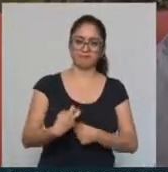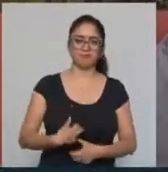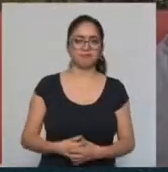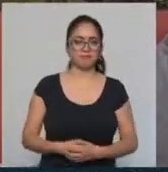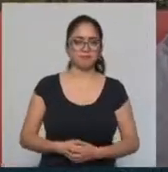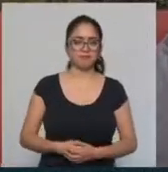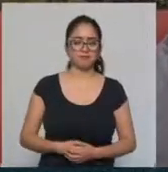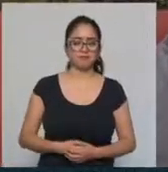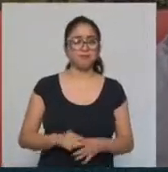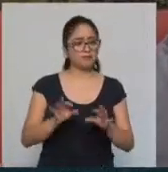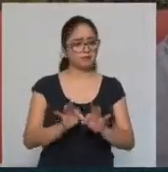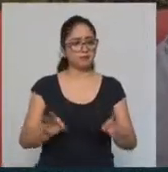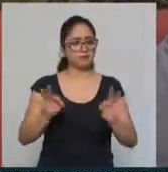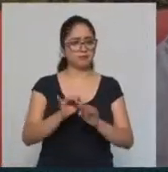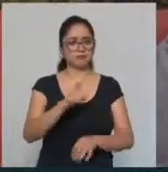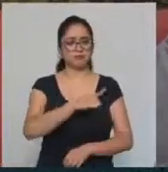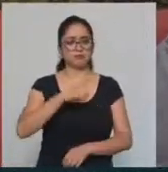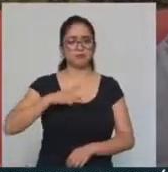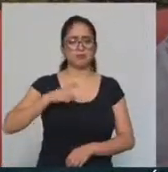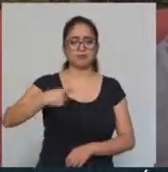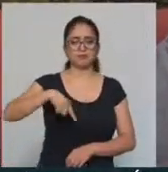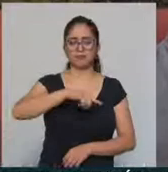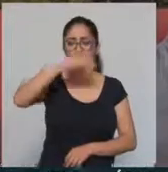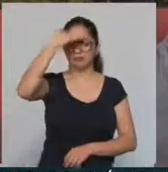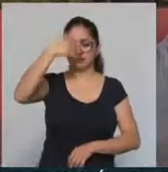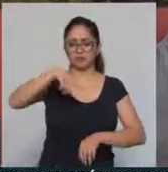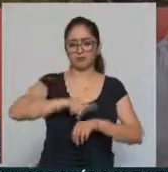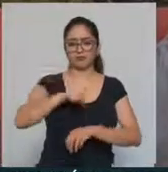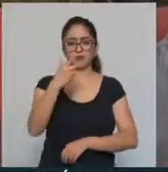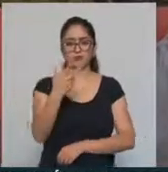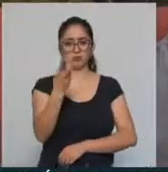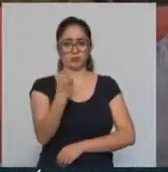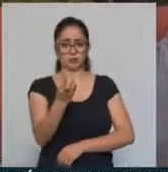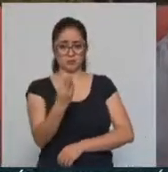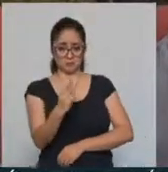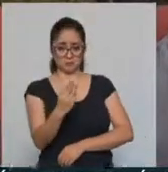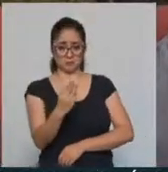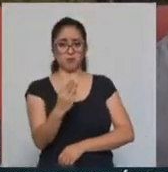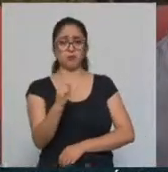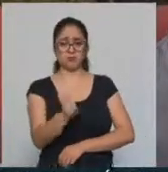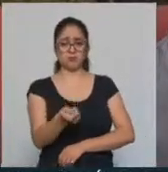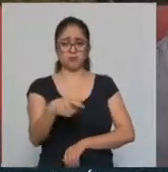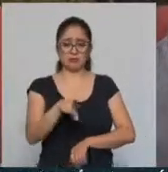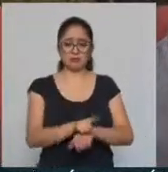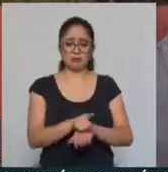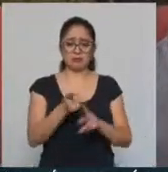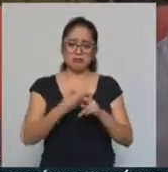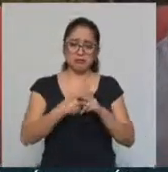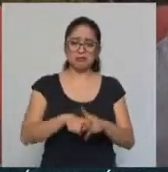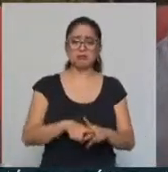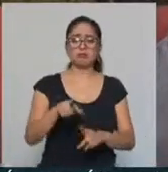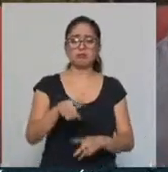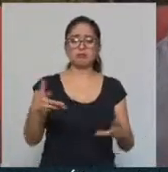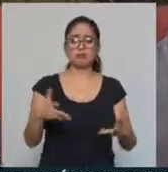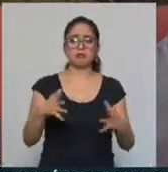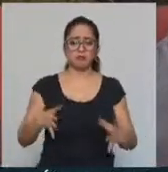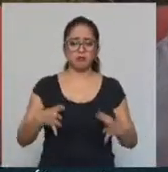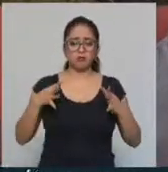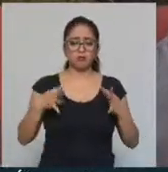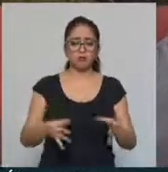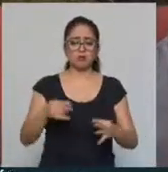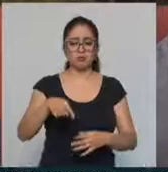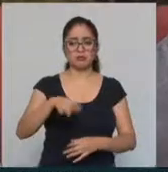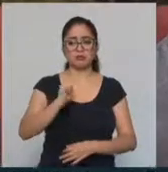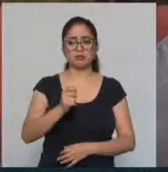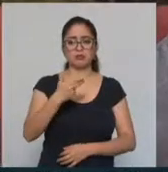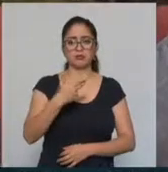recalcar principalmente el hecho del 8 de mayo. El 8 de mayo, como lo comentabas al inicio, es la fecha en la que nace nuestro fundador, Jean-Henri